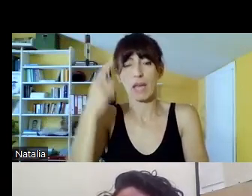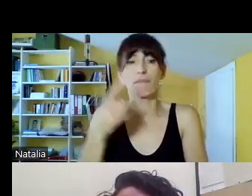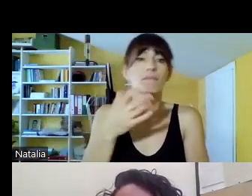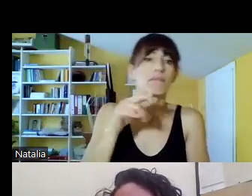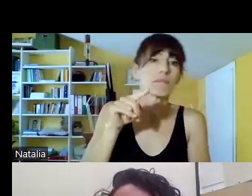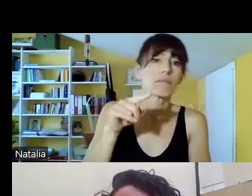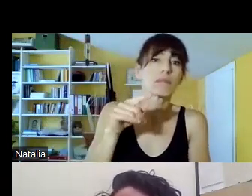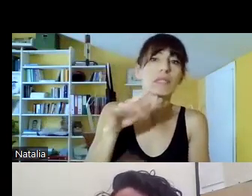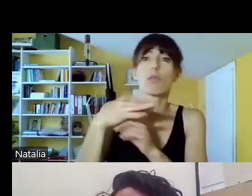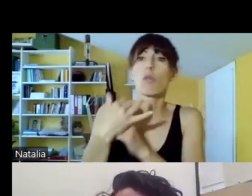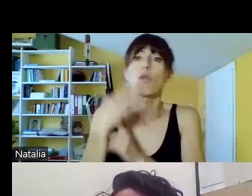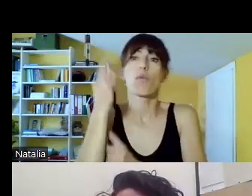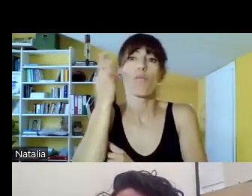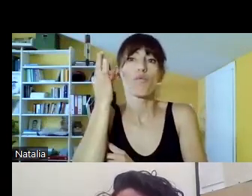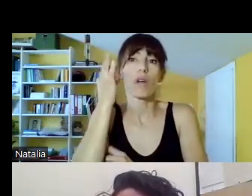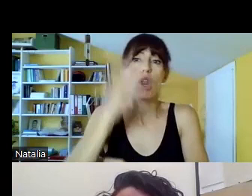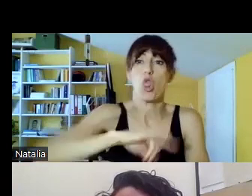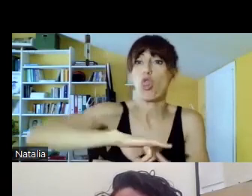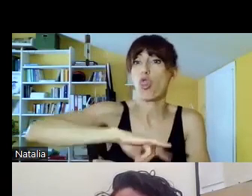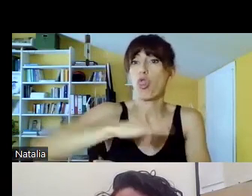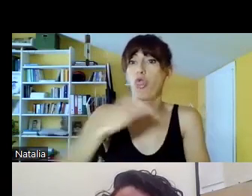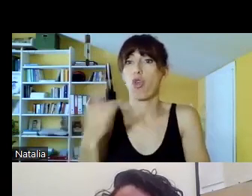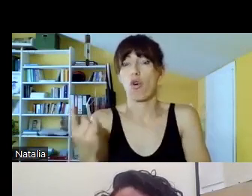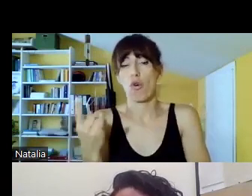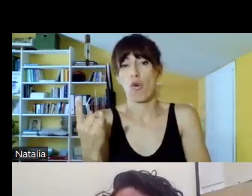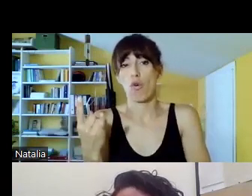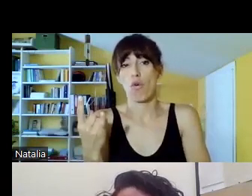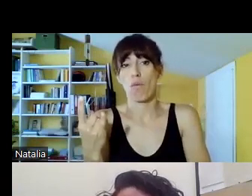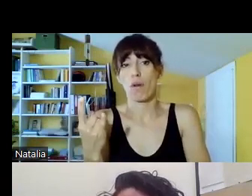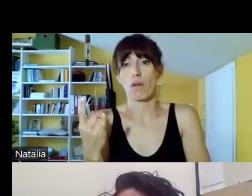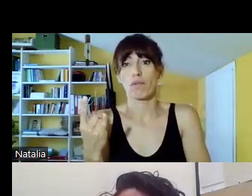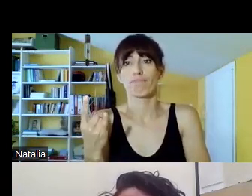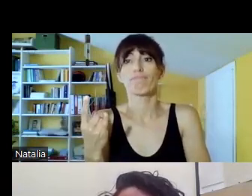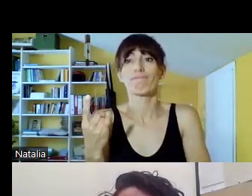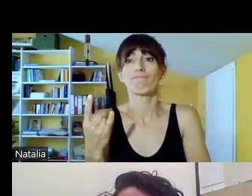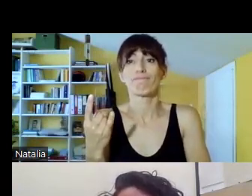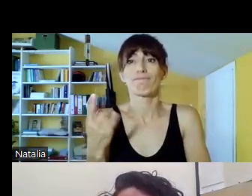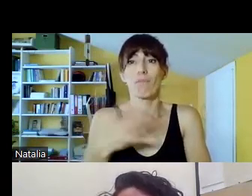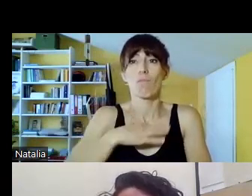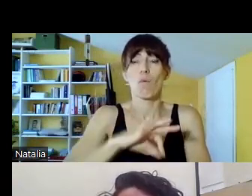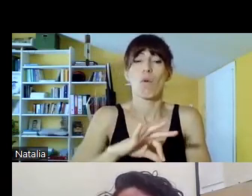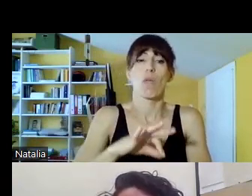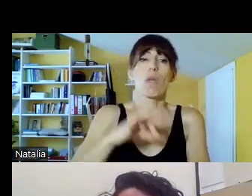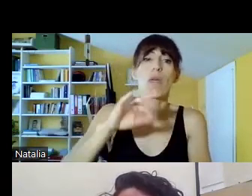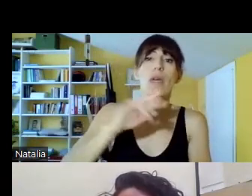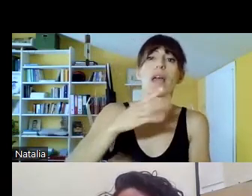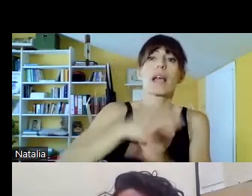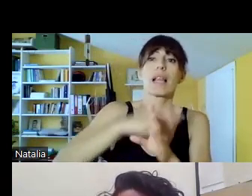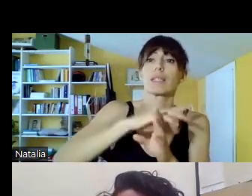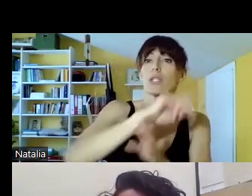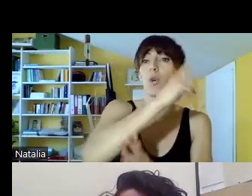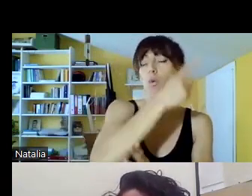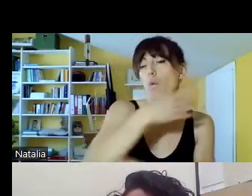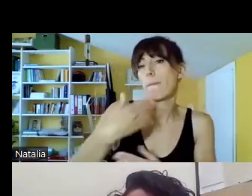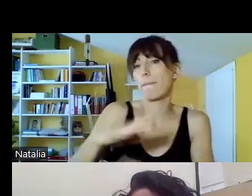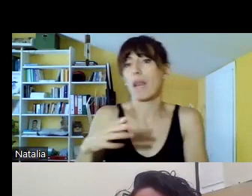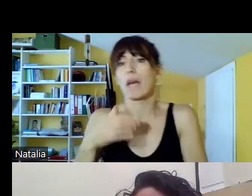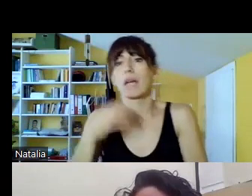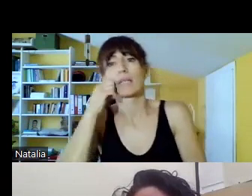5 tienen el doble de probabilidad que las mujeres de la clase social 1 de tener una mala salud